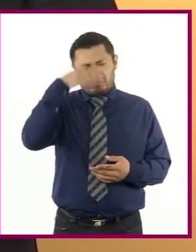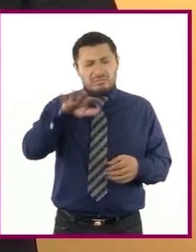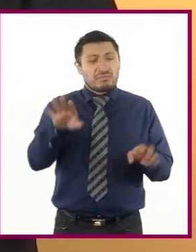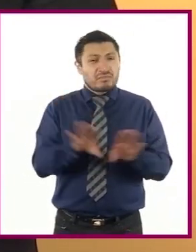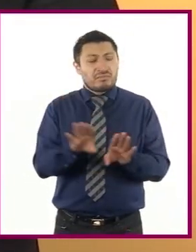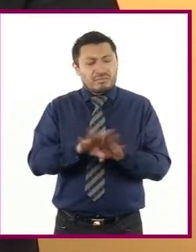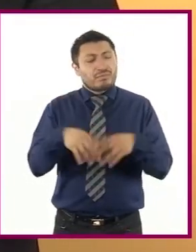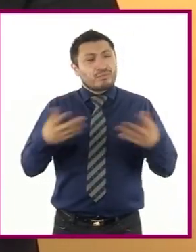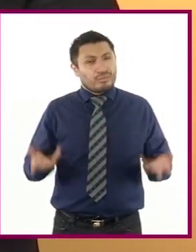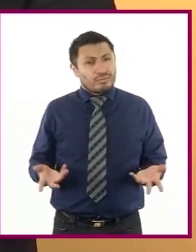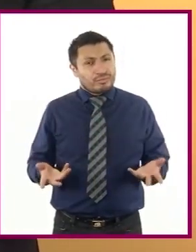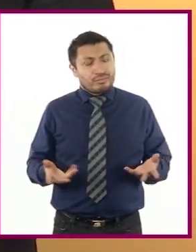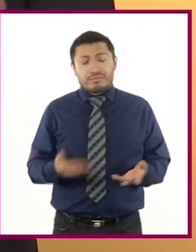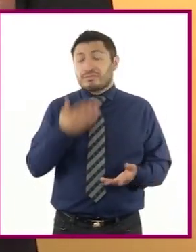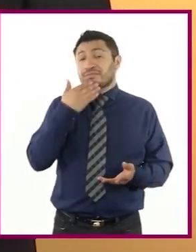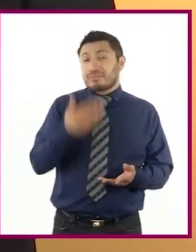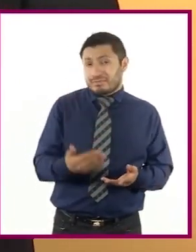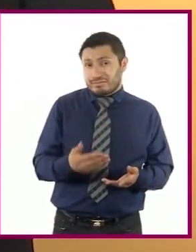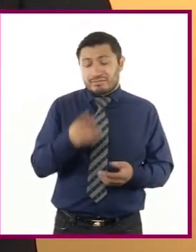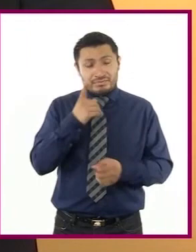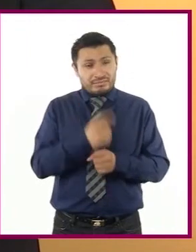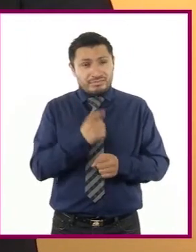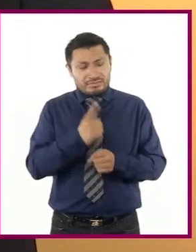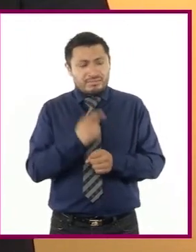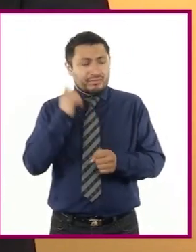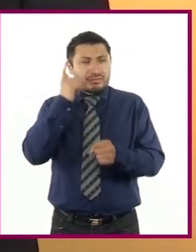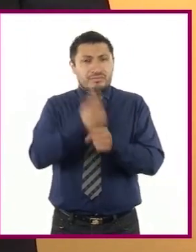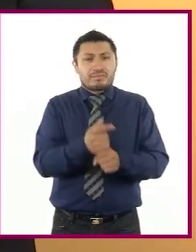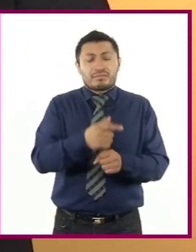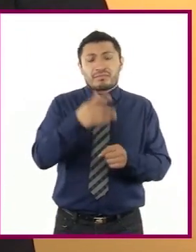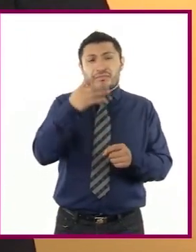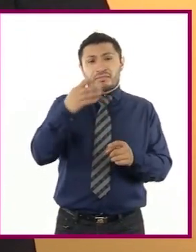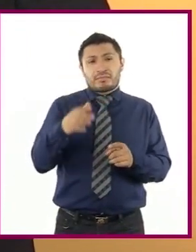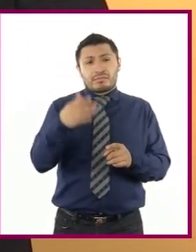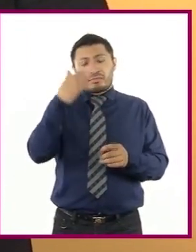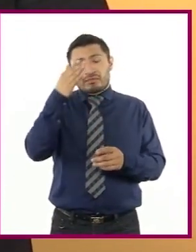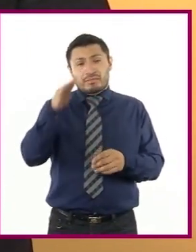procedimiento a seguir? Muy bien, primero se calcula el promedio de los